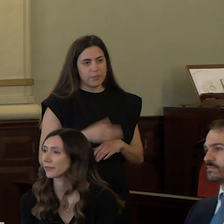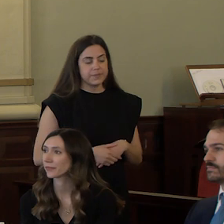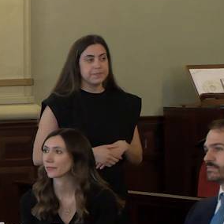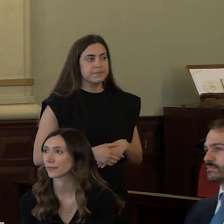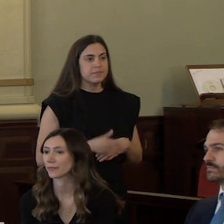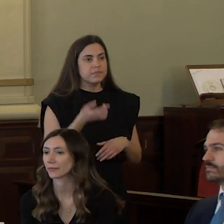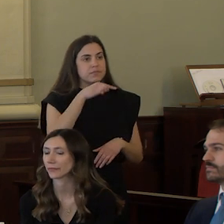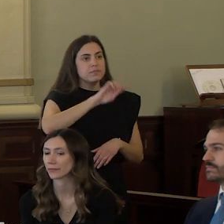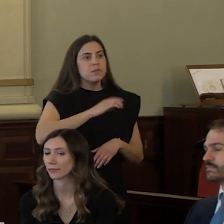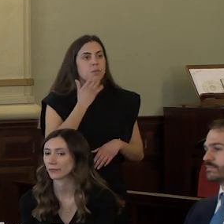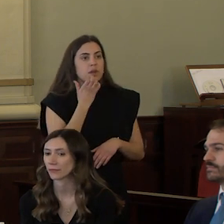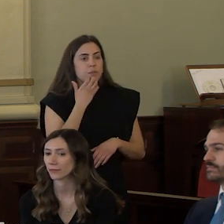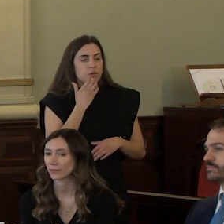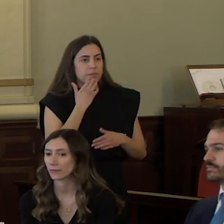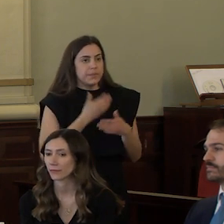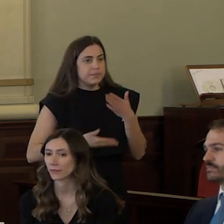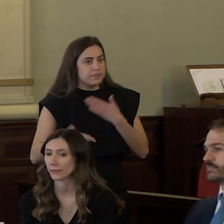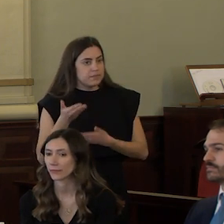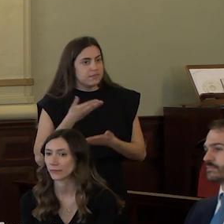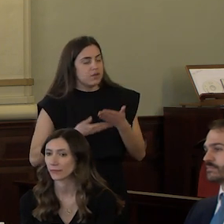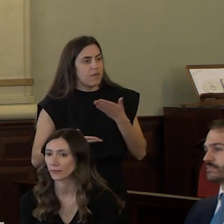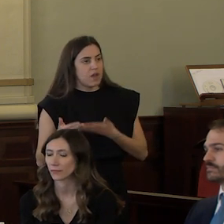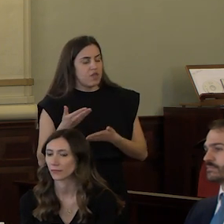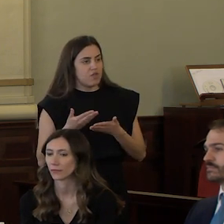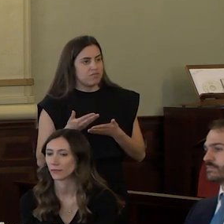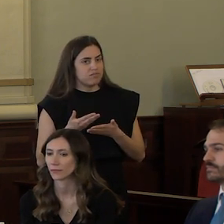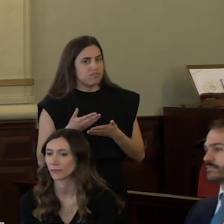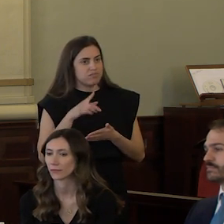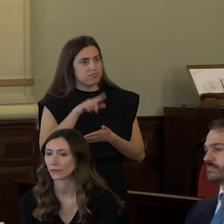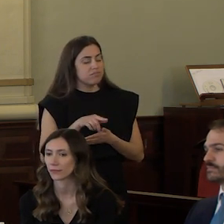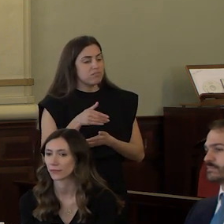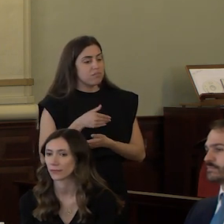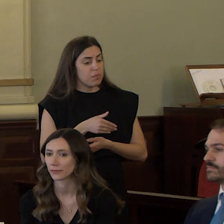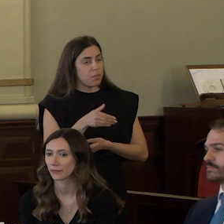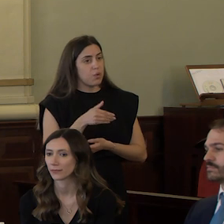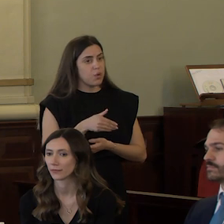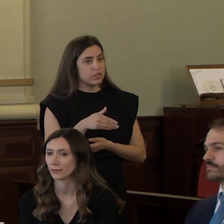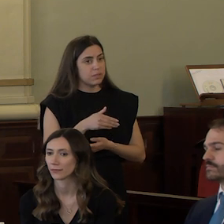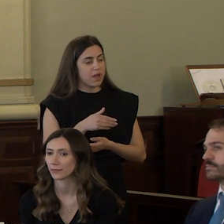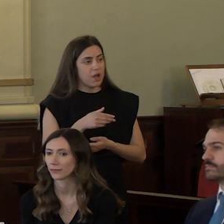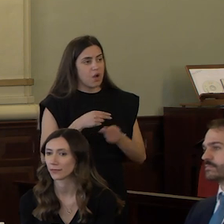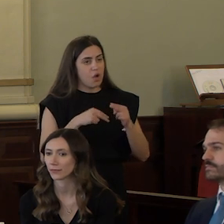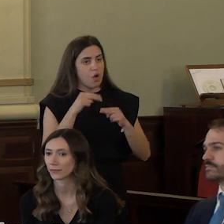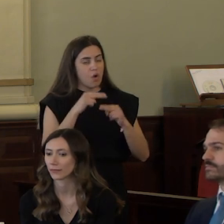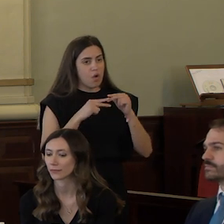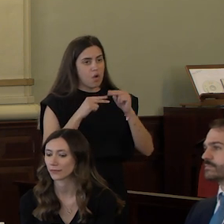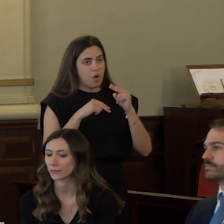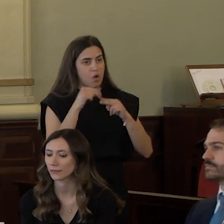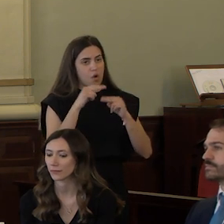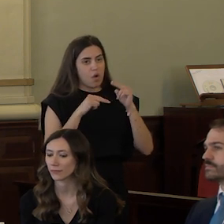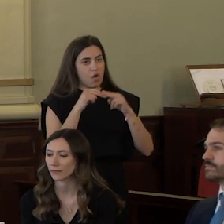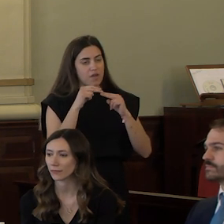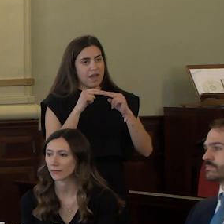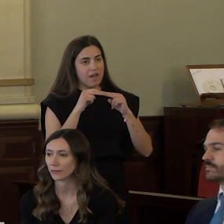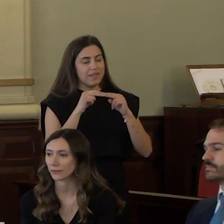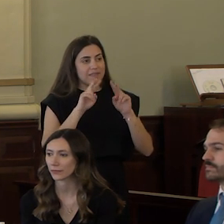Estamos, por ejemplo, colaborando. De hecho, hay en la próxima obra de rehabilitación de la